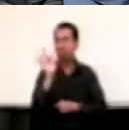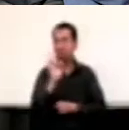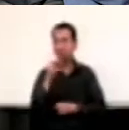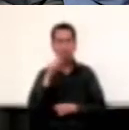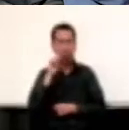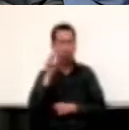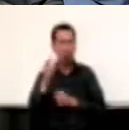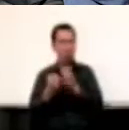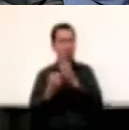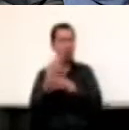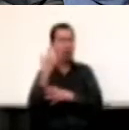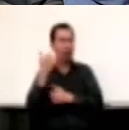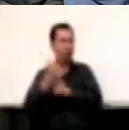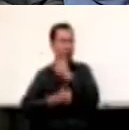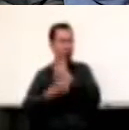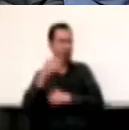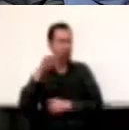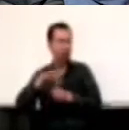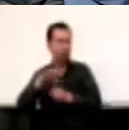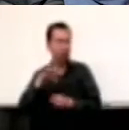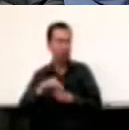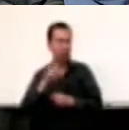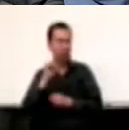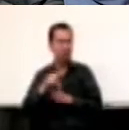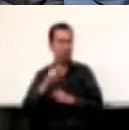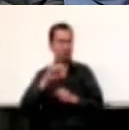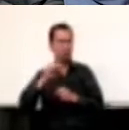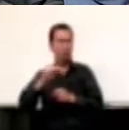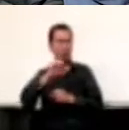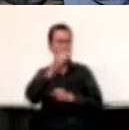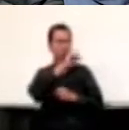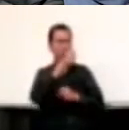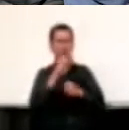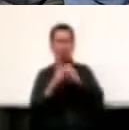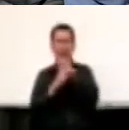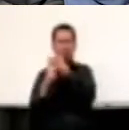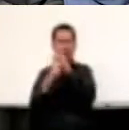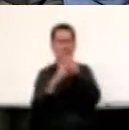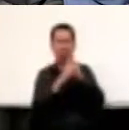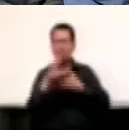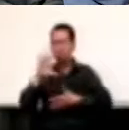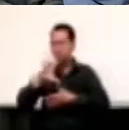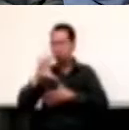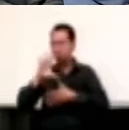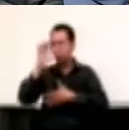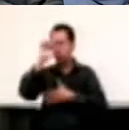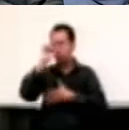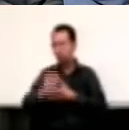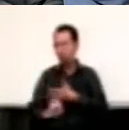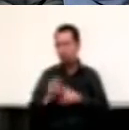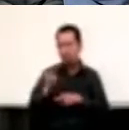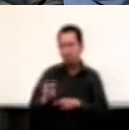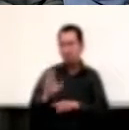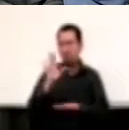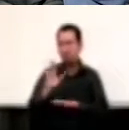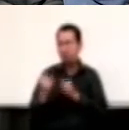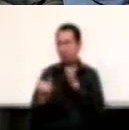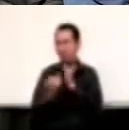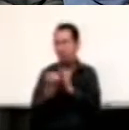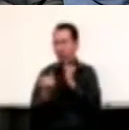nueva democracia respecto a otras democracias de la región. Y quizás lo que muestra el texto es que no necesariamente es así.